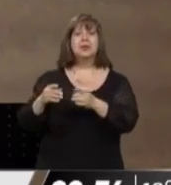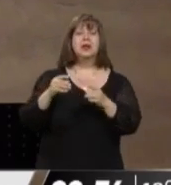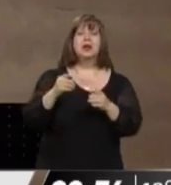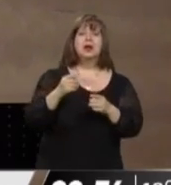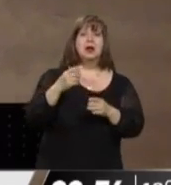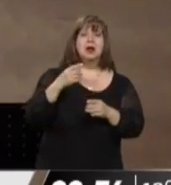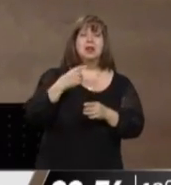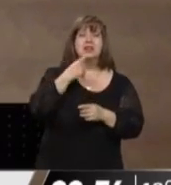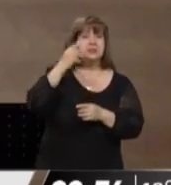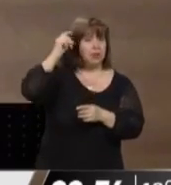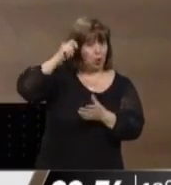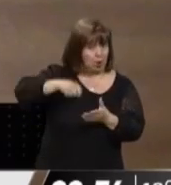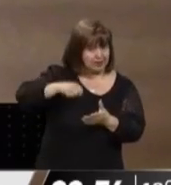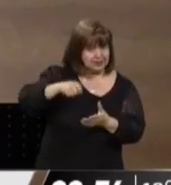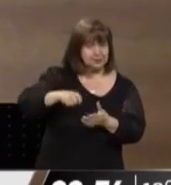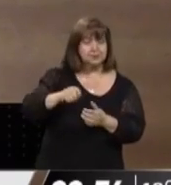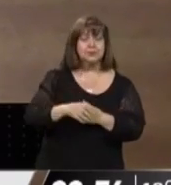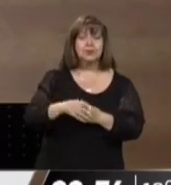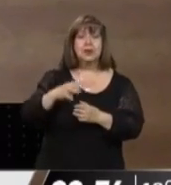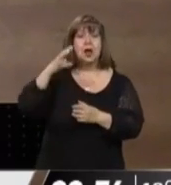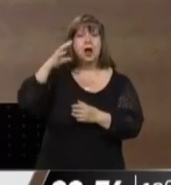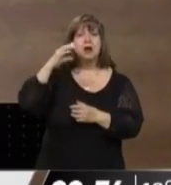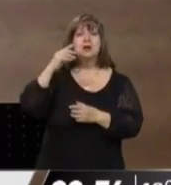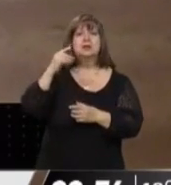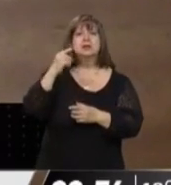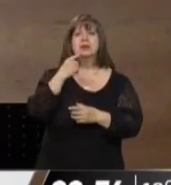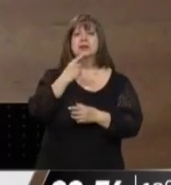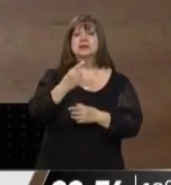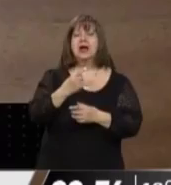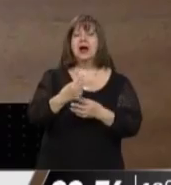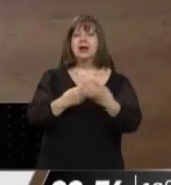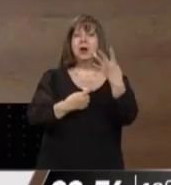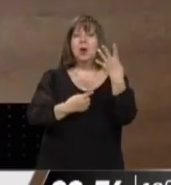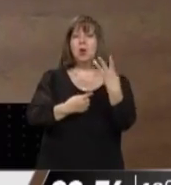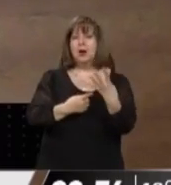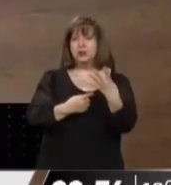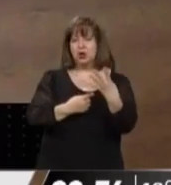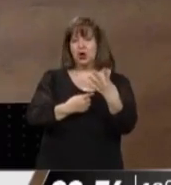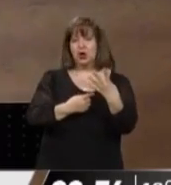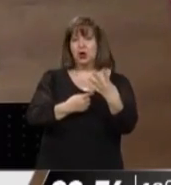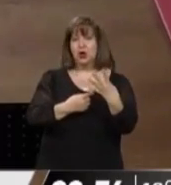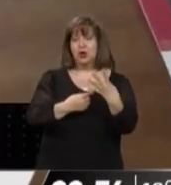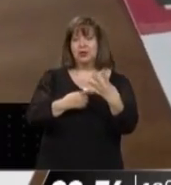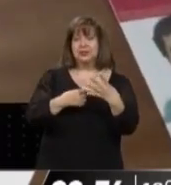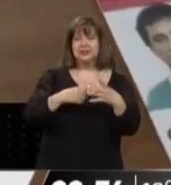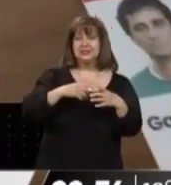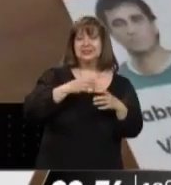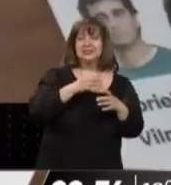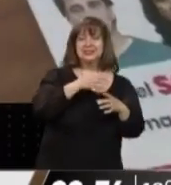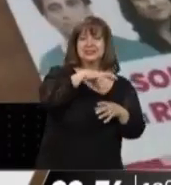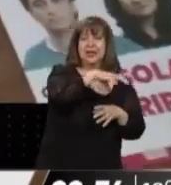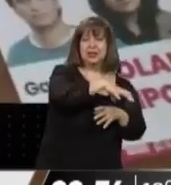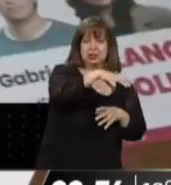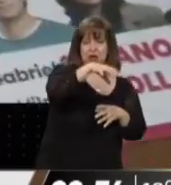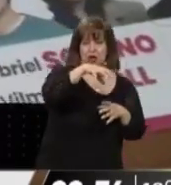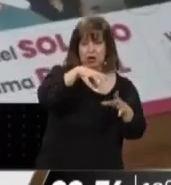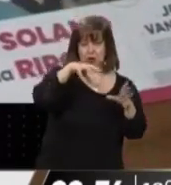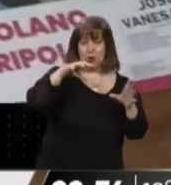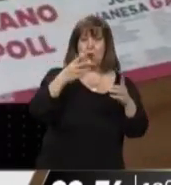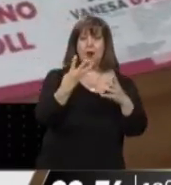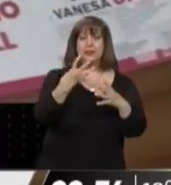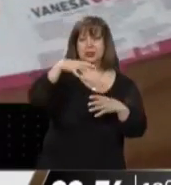recordemos que tienen que votar por las cuatro secciones acá nos vamos a encontrar con